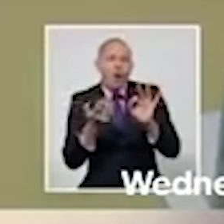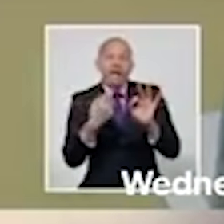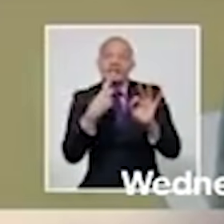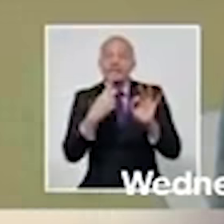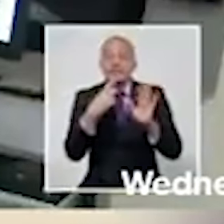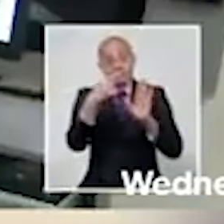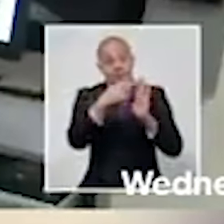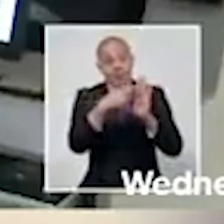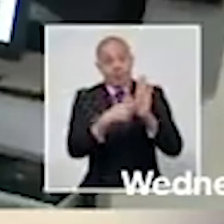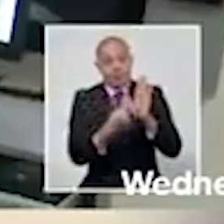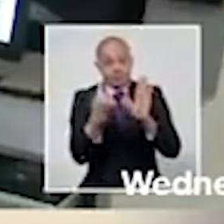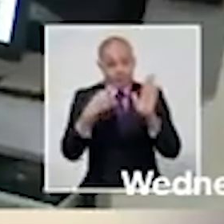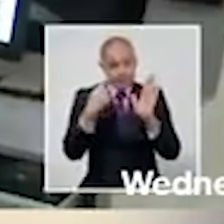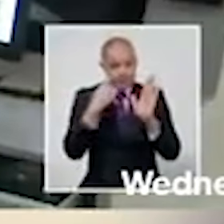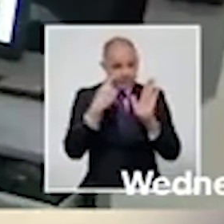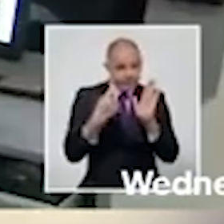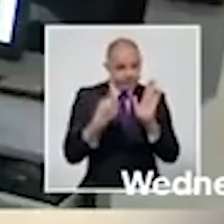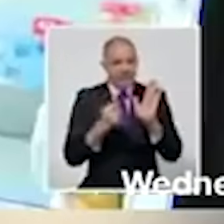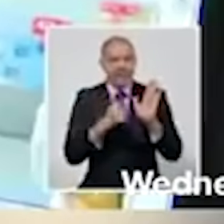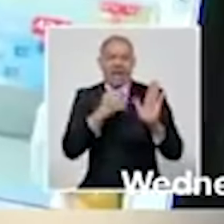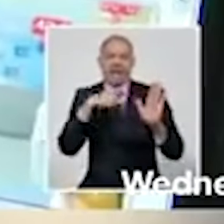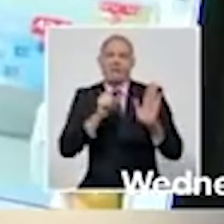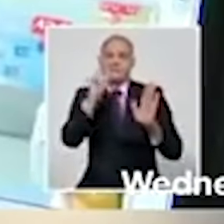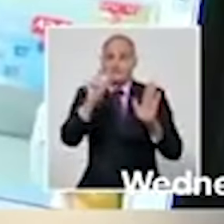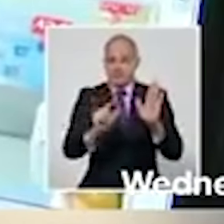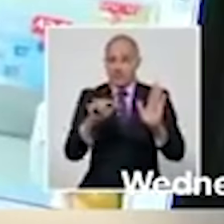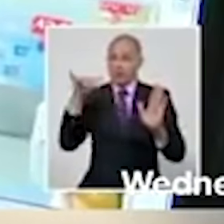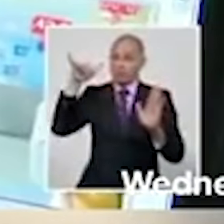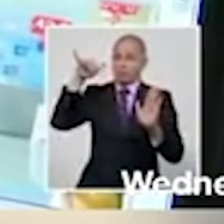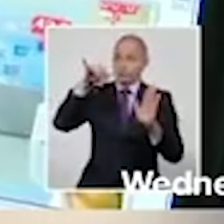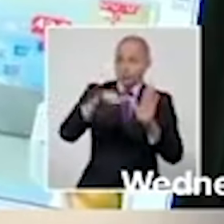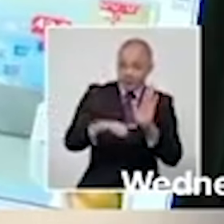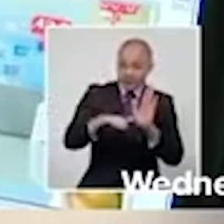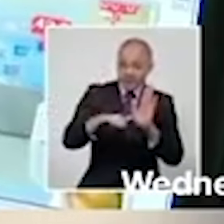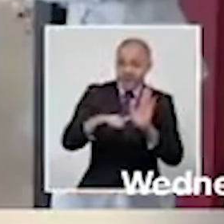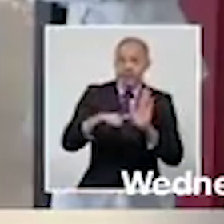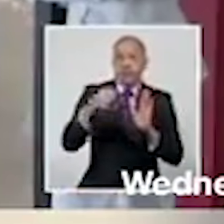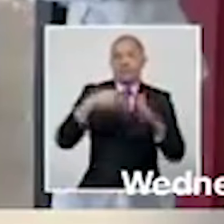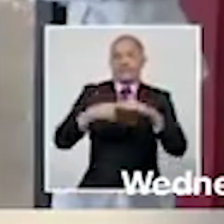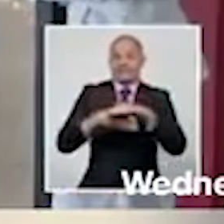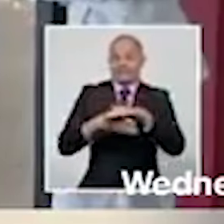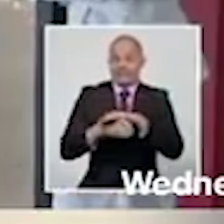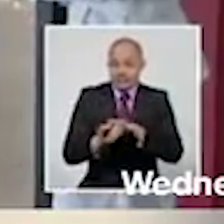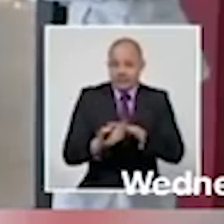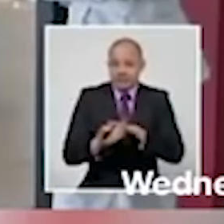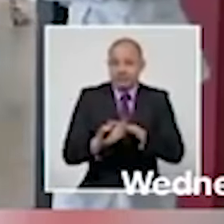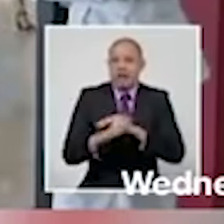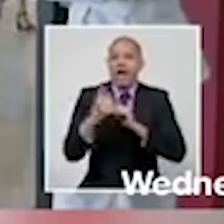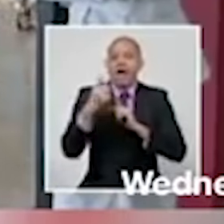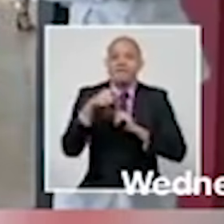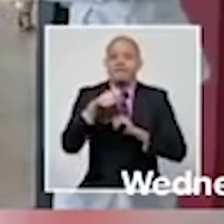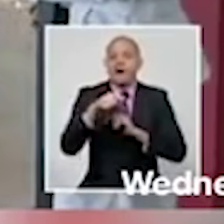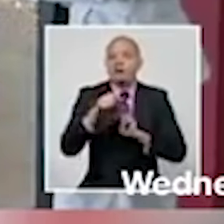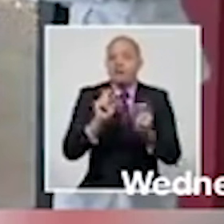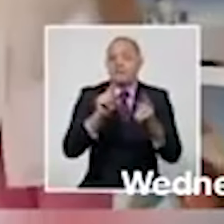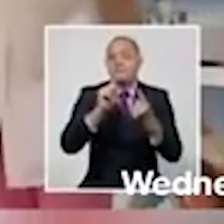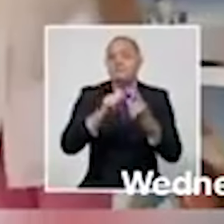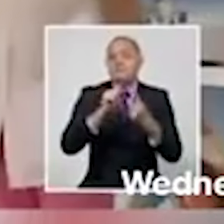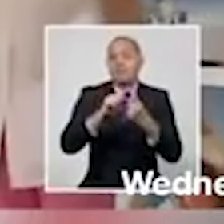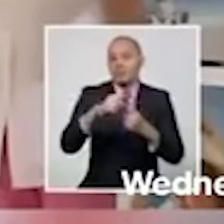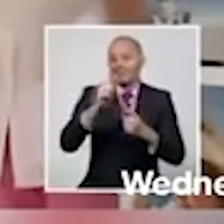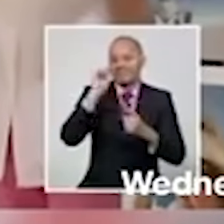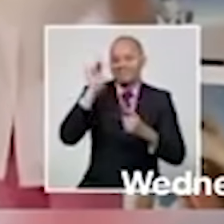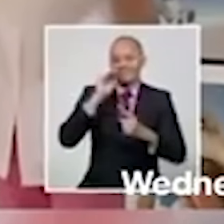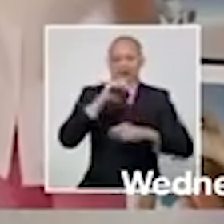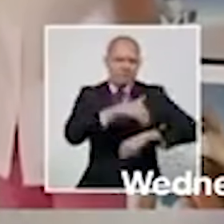Unidos durante el mes de mayo, junio, julio y hasta el 15 de agosto. Vamos después con